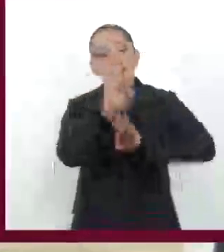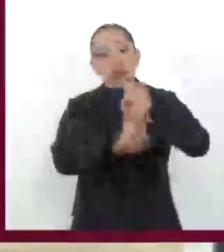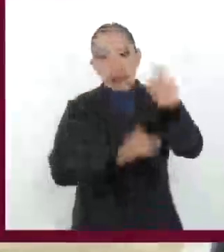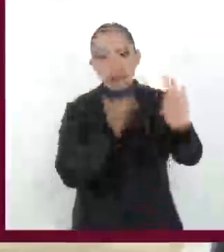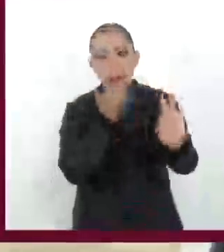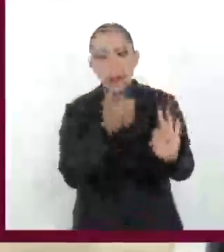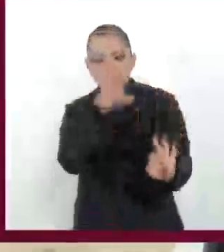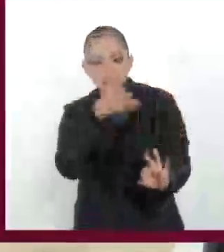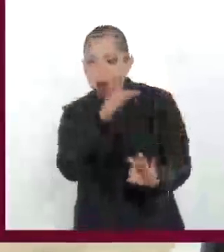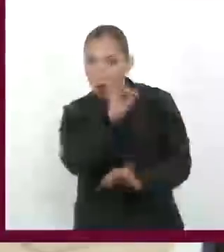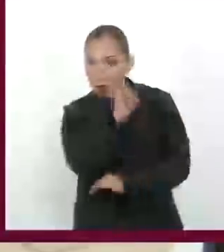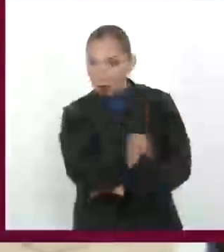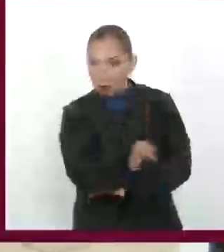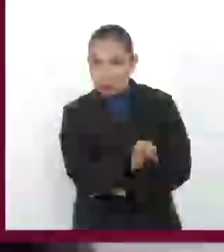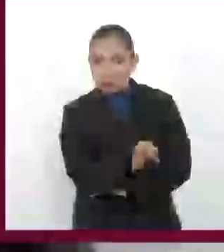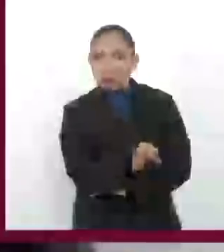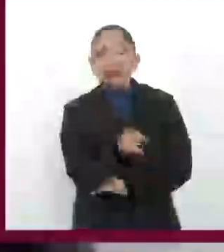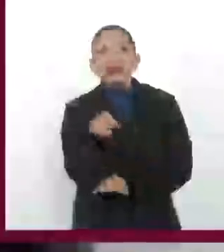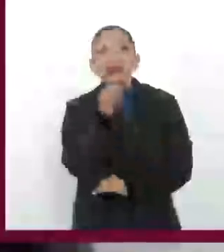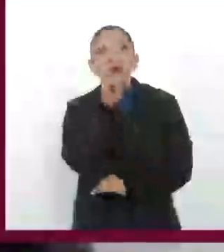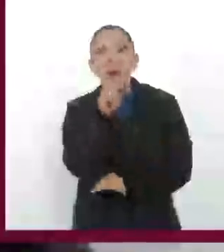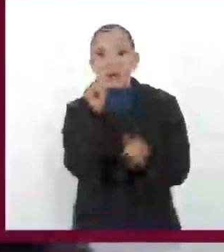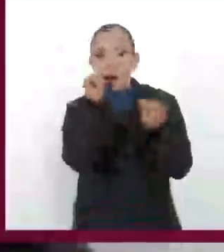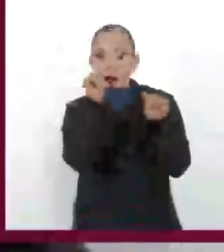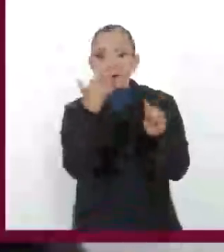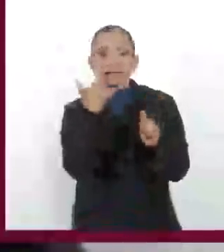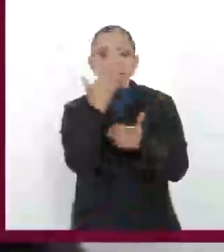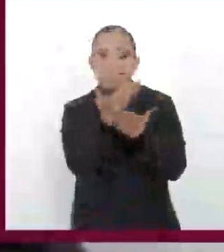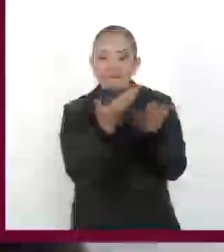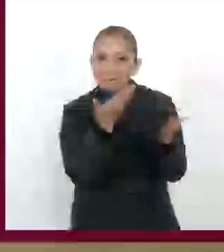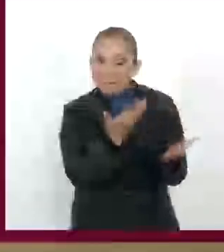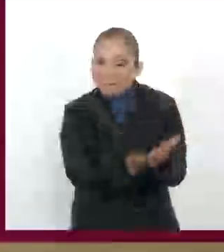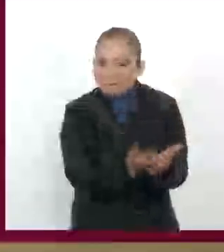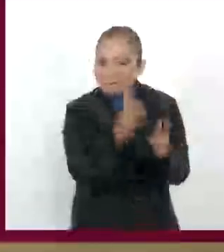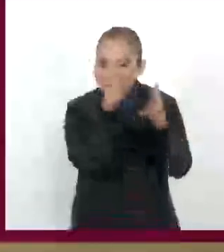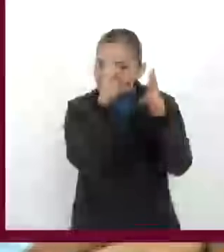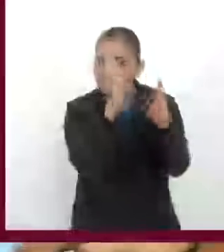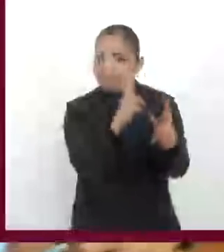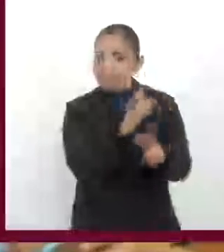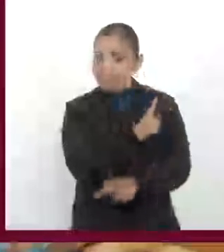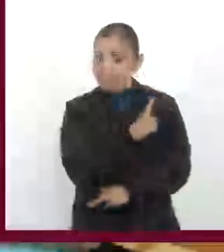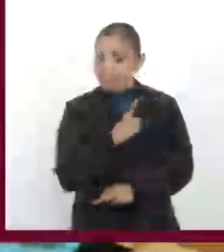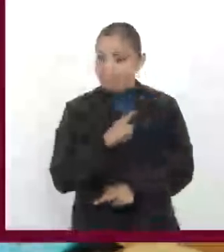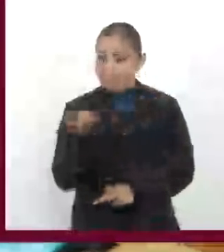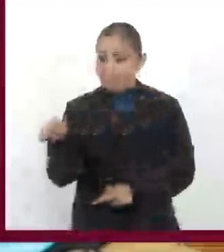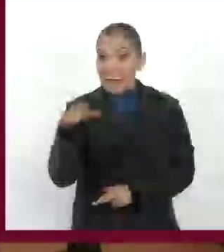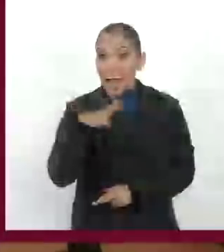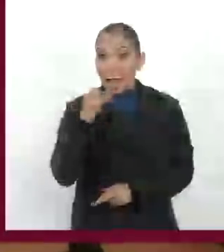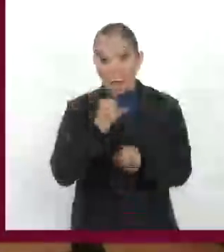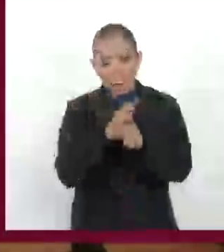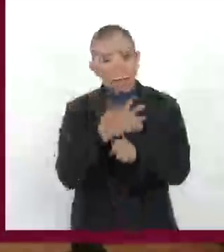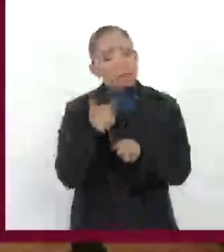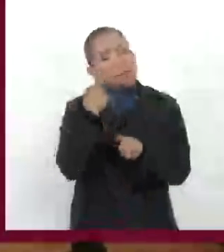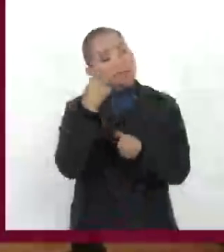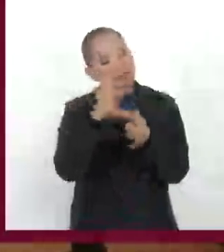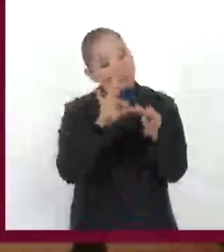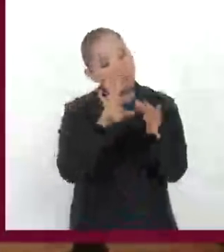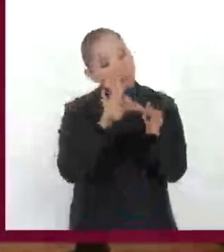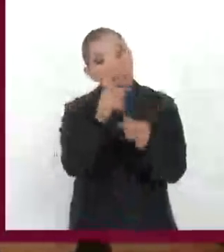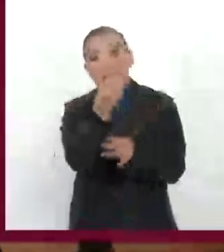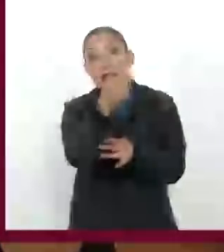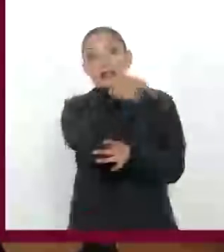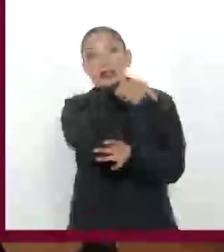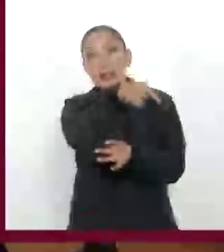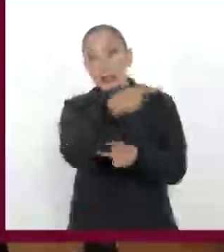cuidar su trato con la ciudadanía, así como ser atentos, amables y respetuosos, y brindar la información